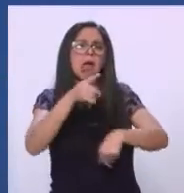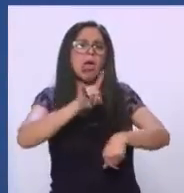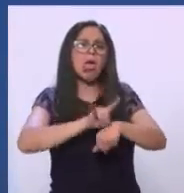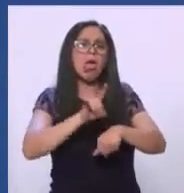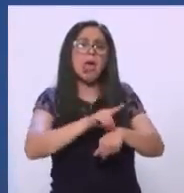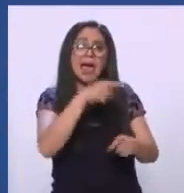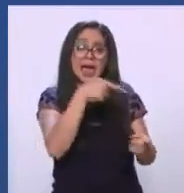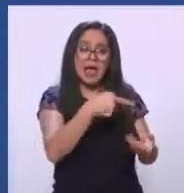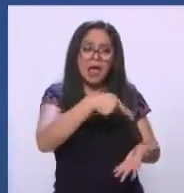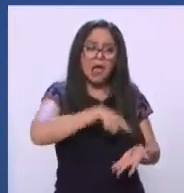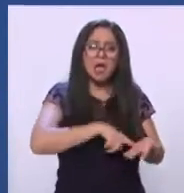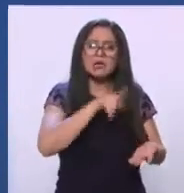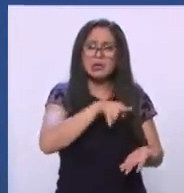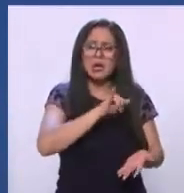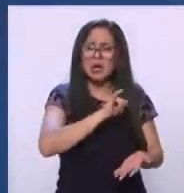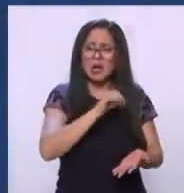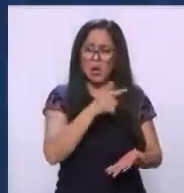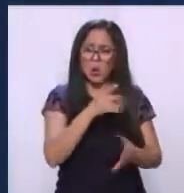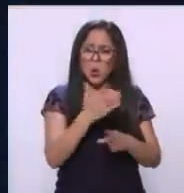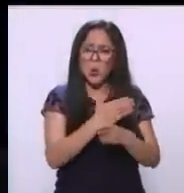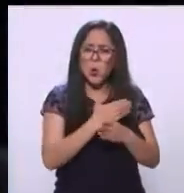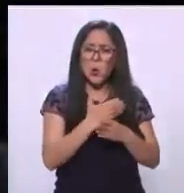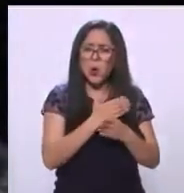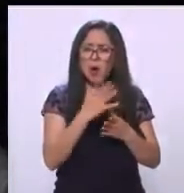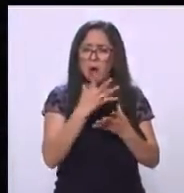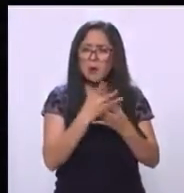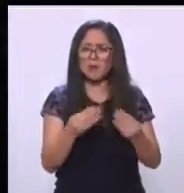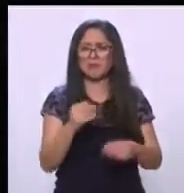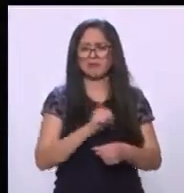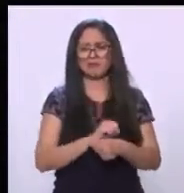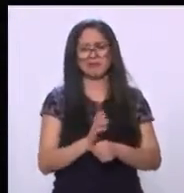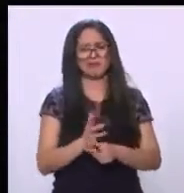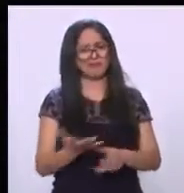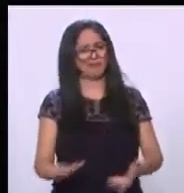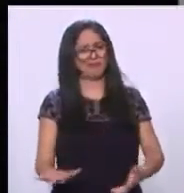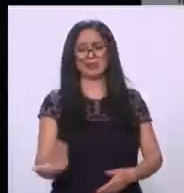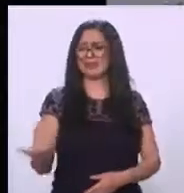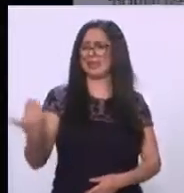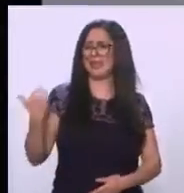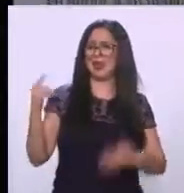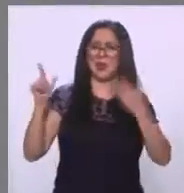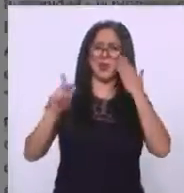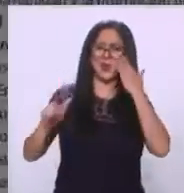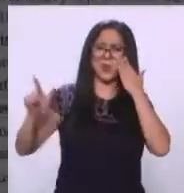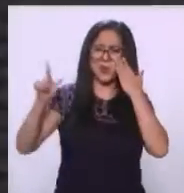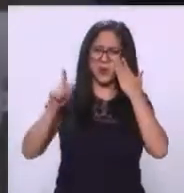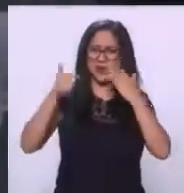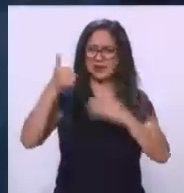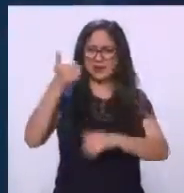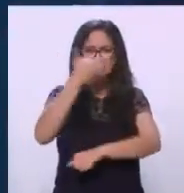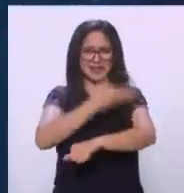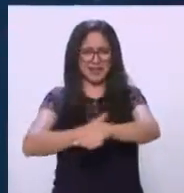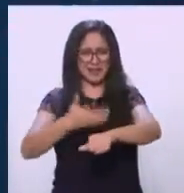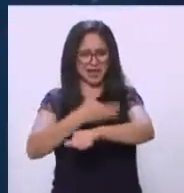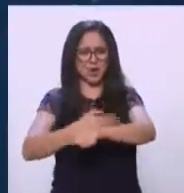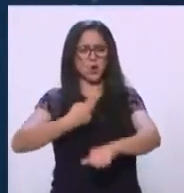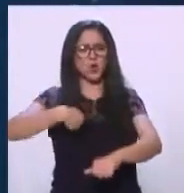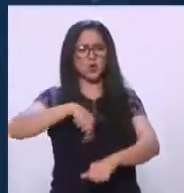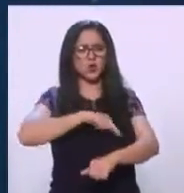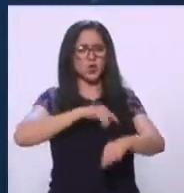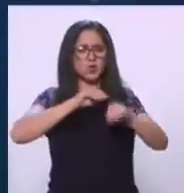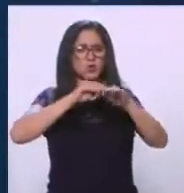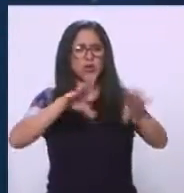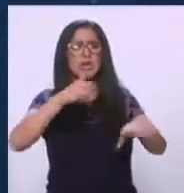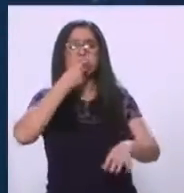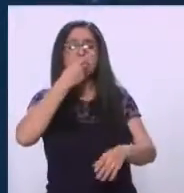COVID. Hay muchísimo sobre eso. Le platicábamos el lunes que transmitimos el programa a las 18 horas sobre un